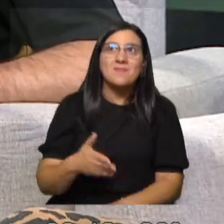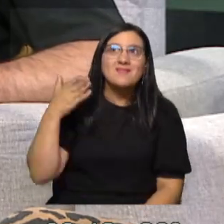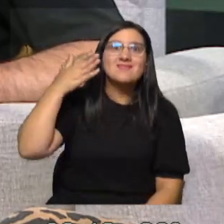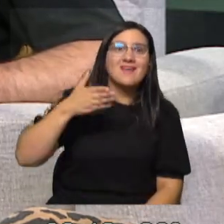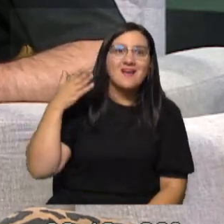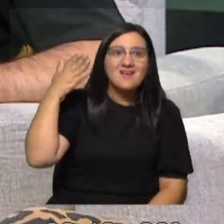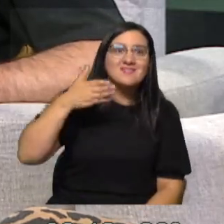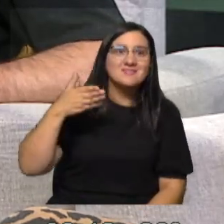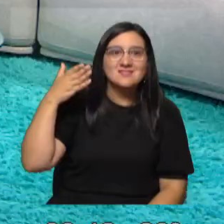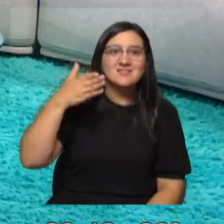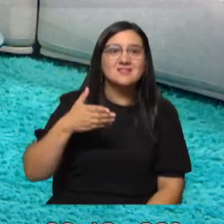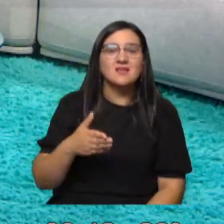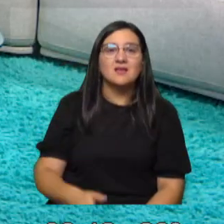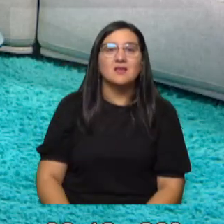fue